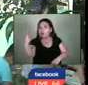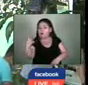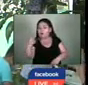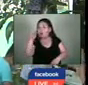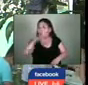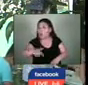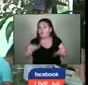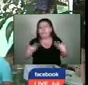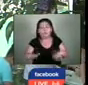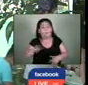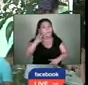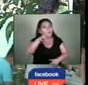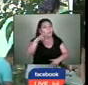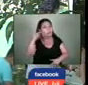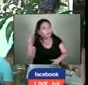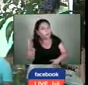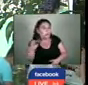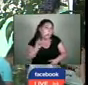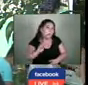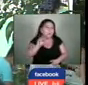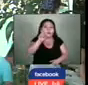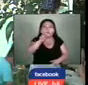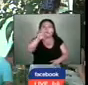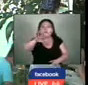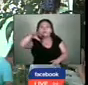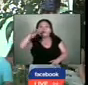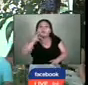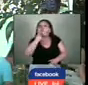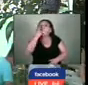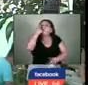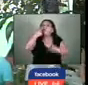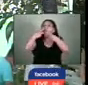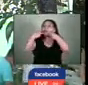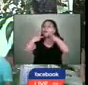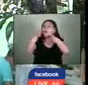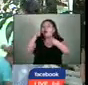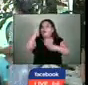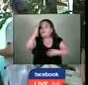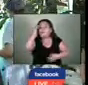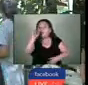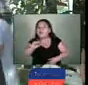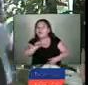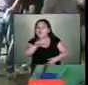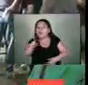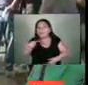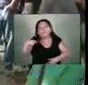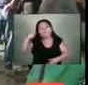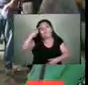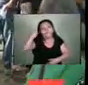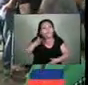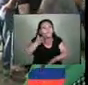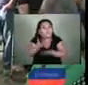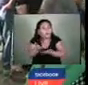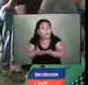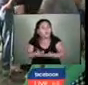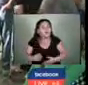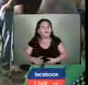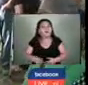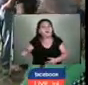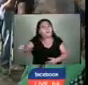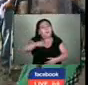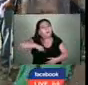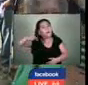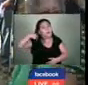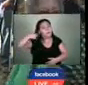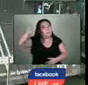tomando incluso 250 por cada equipo de tamizaje. Estamos incrementando como estrategia. Por su parte, la población considera que es